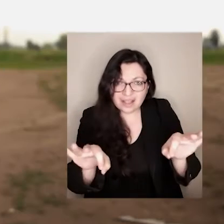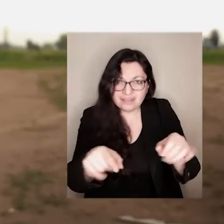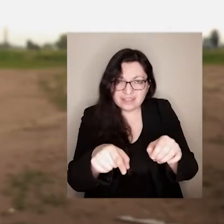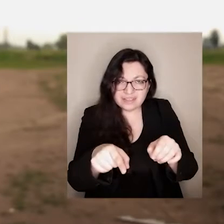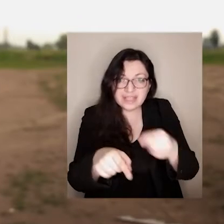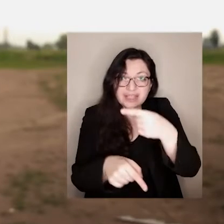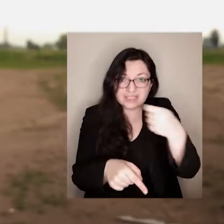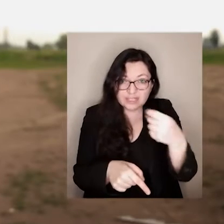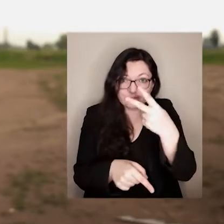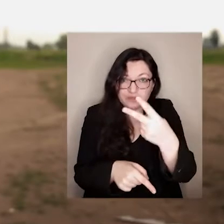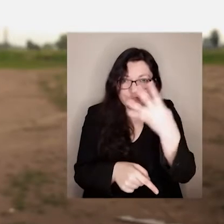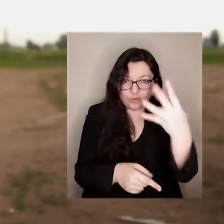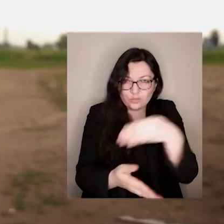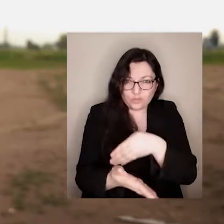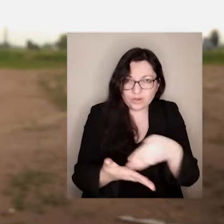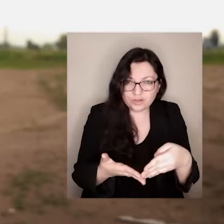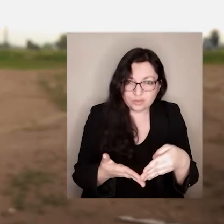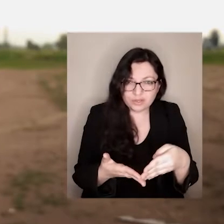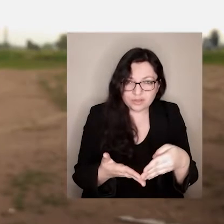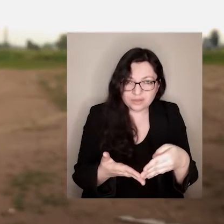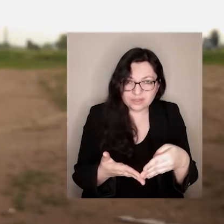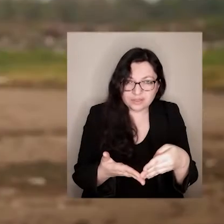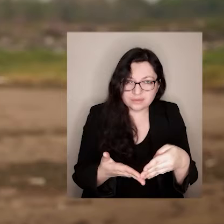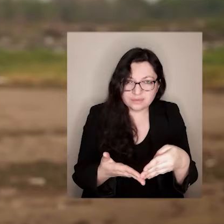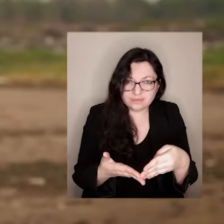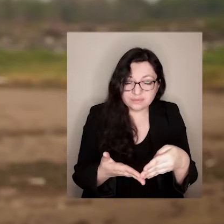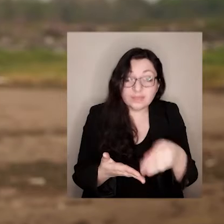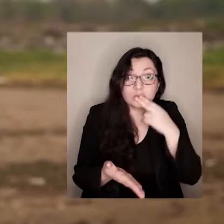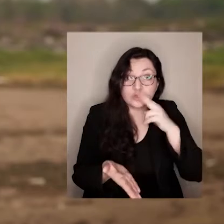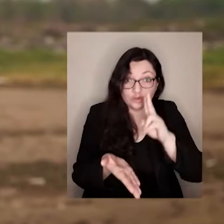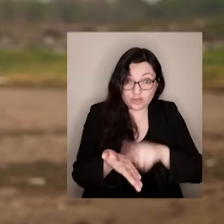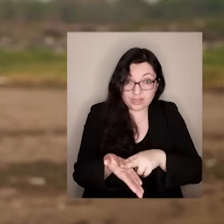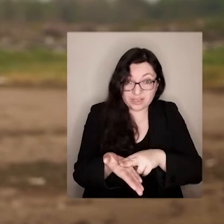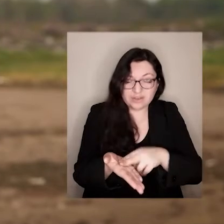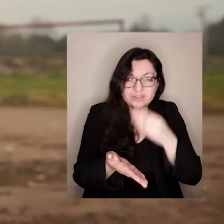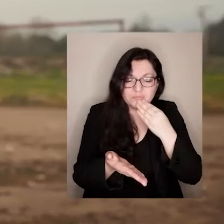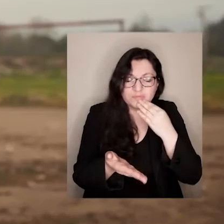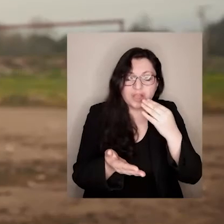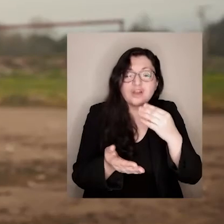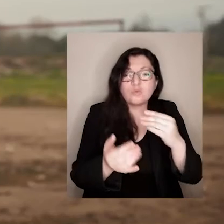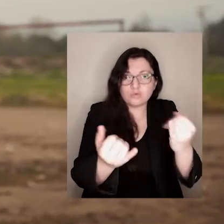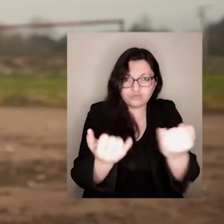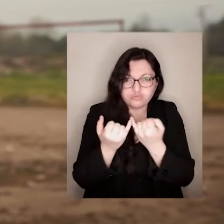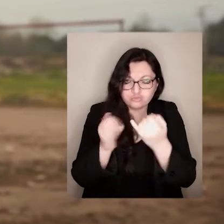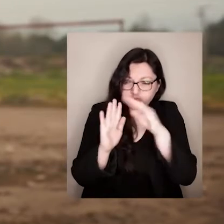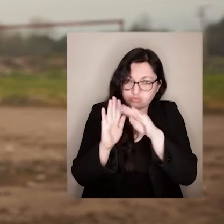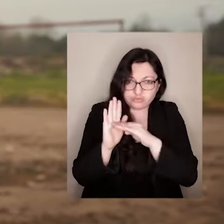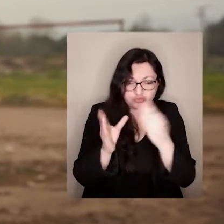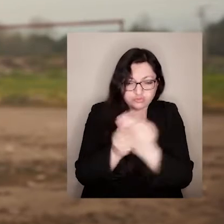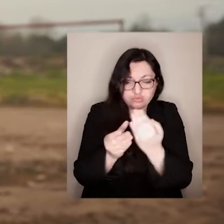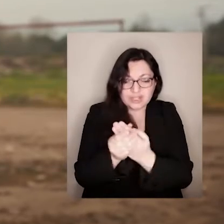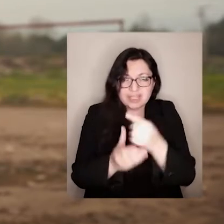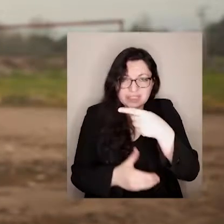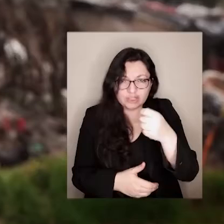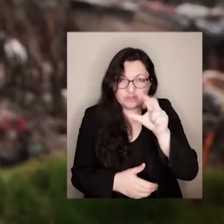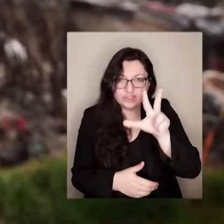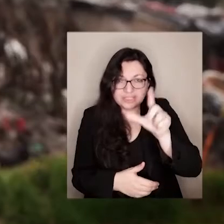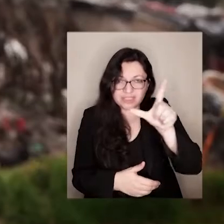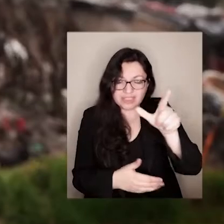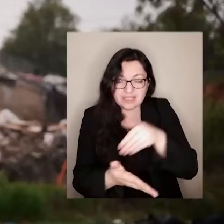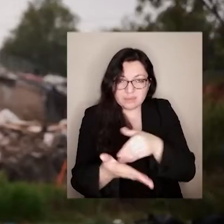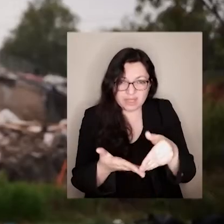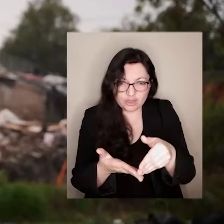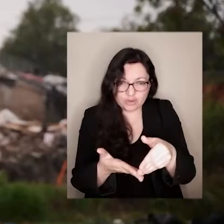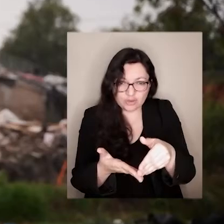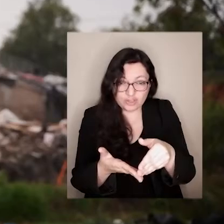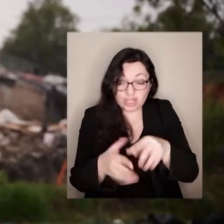cableado, 124 millones. Correo y bases de datos, 187 millones.